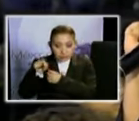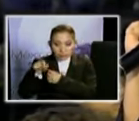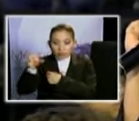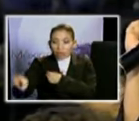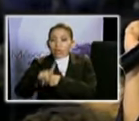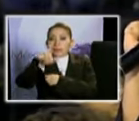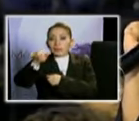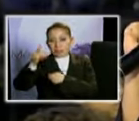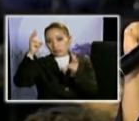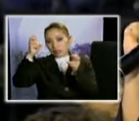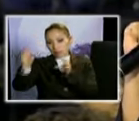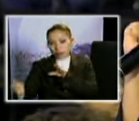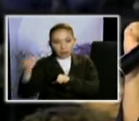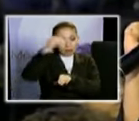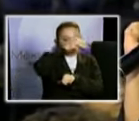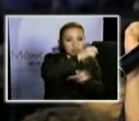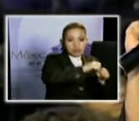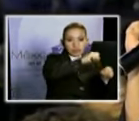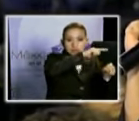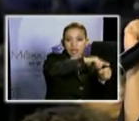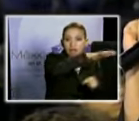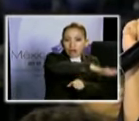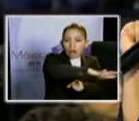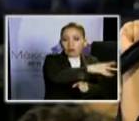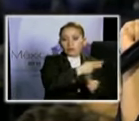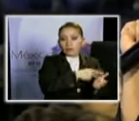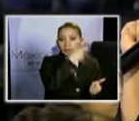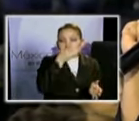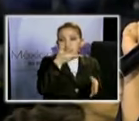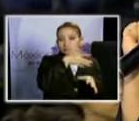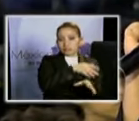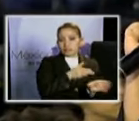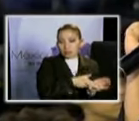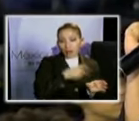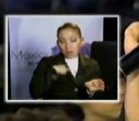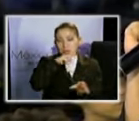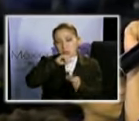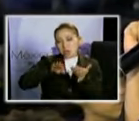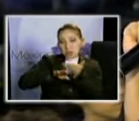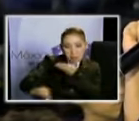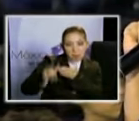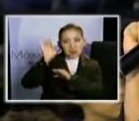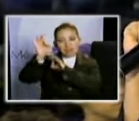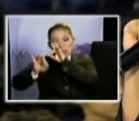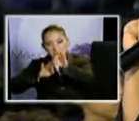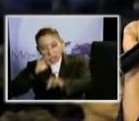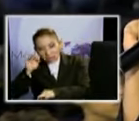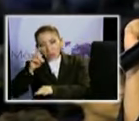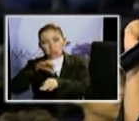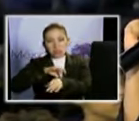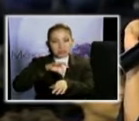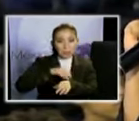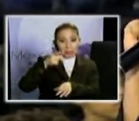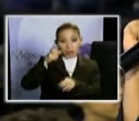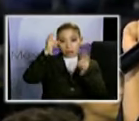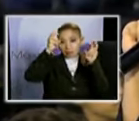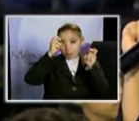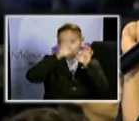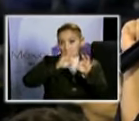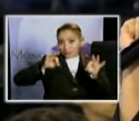creo que es un tema que también nos preocupamos mucho por la prevención, sí, también por el tratamiento, pero creo que ese tema también